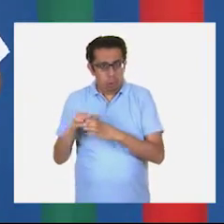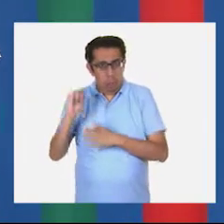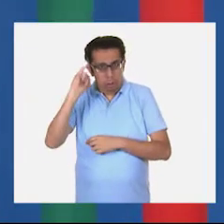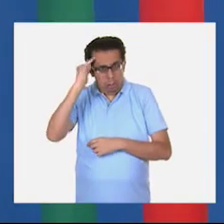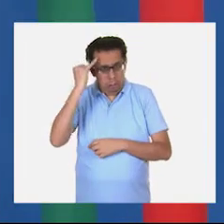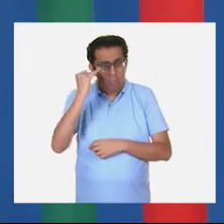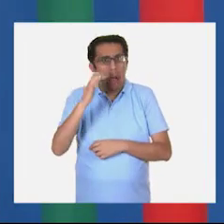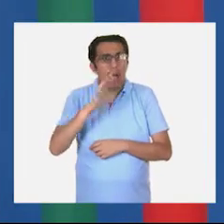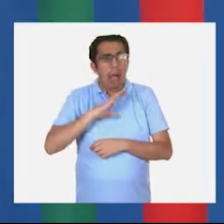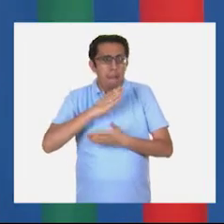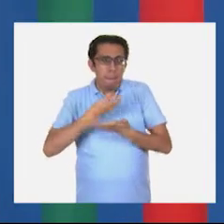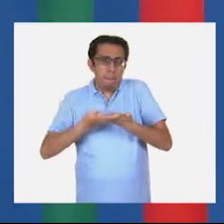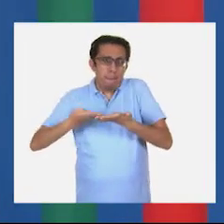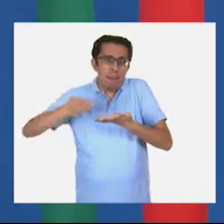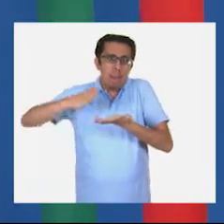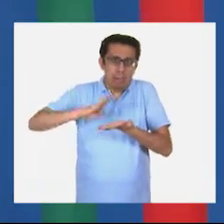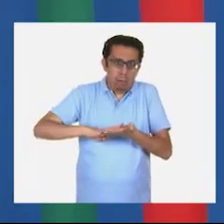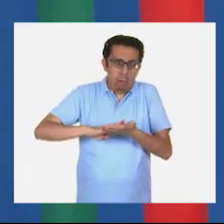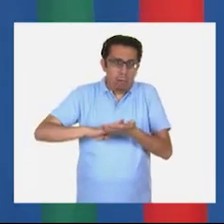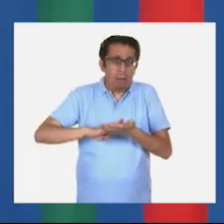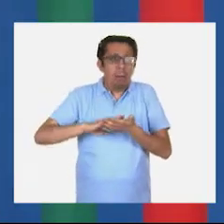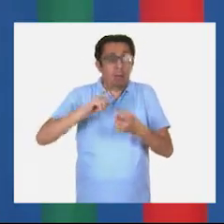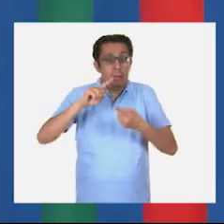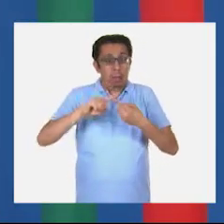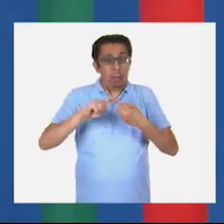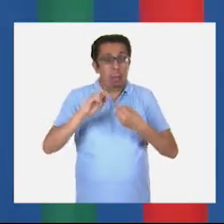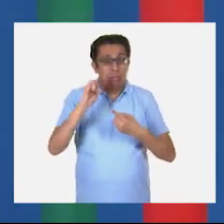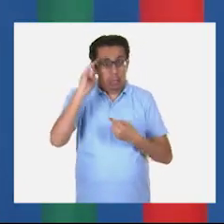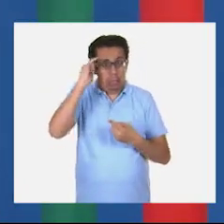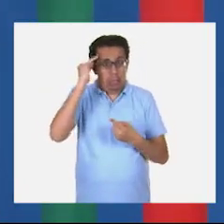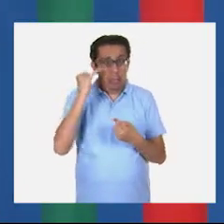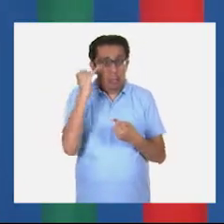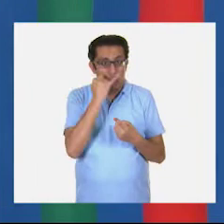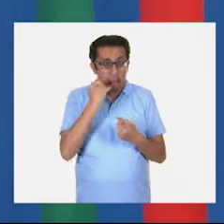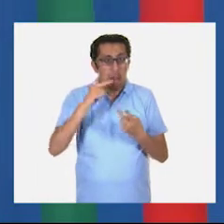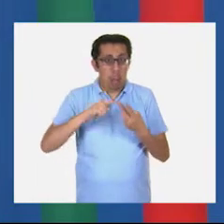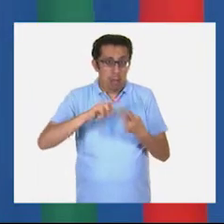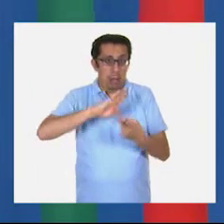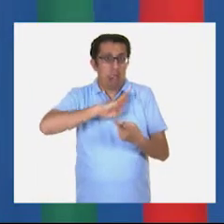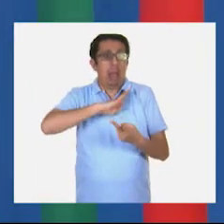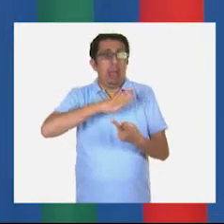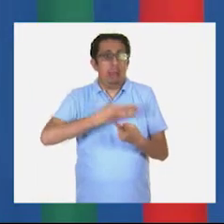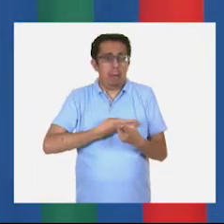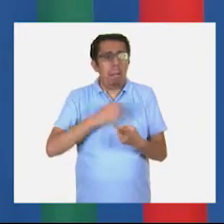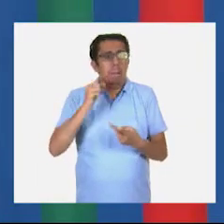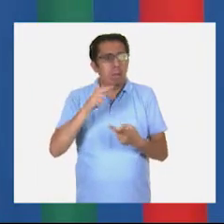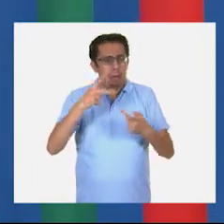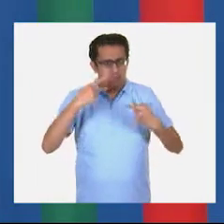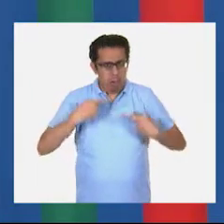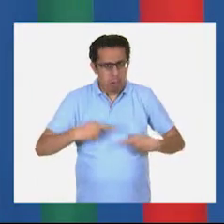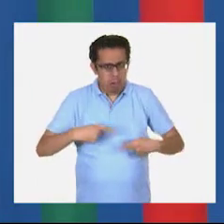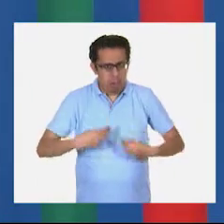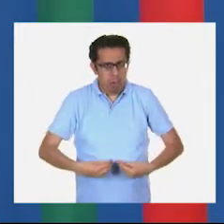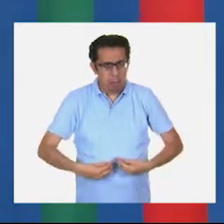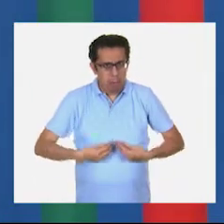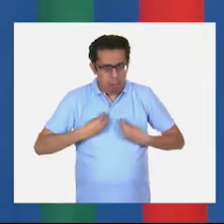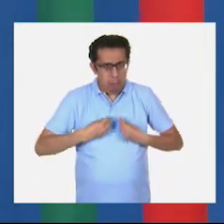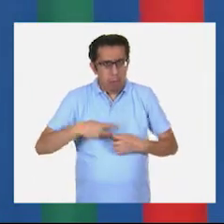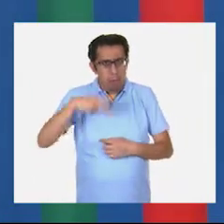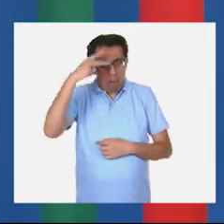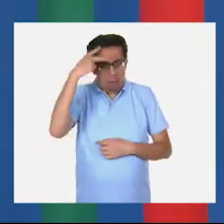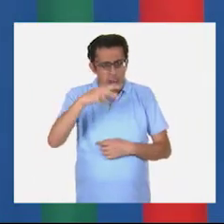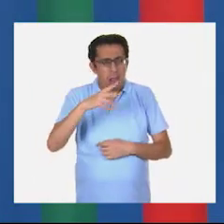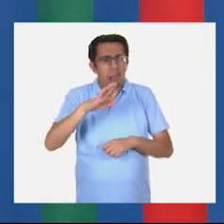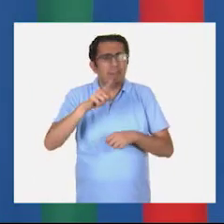hablar una lengua indígena, también hablan el español. Y no solo eso, muchos paisanos nuestros, por la migración que existen